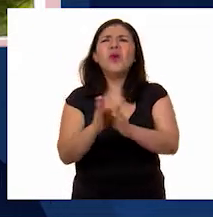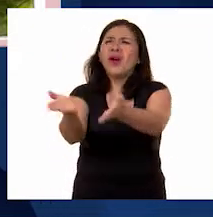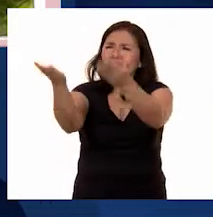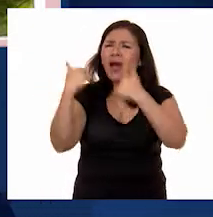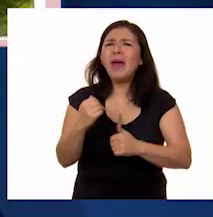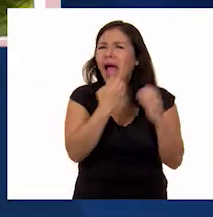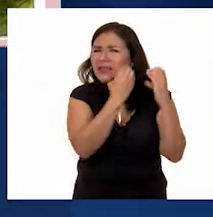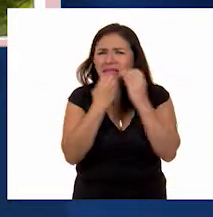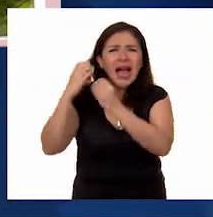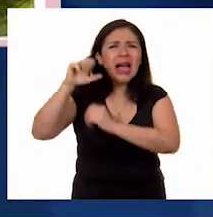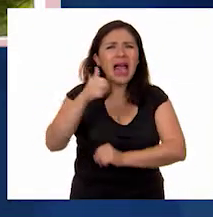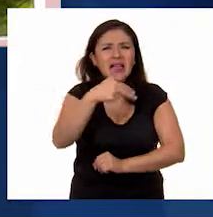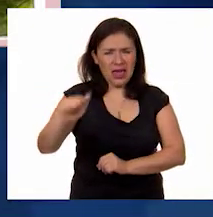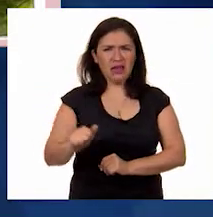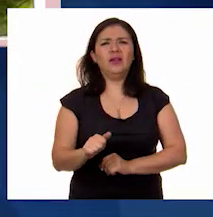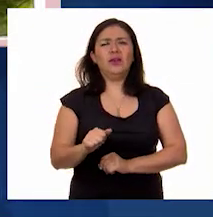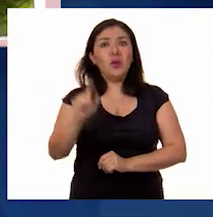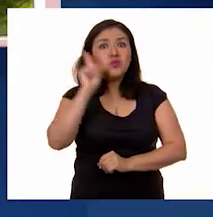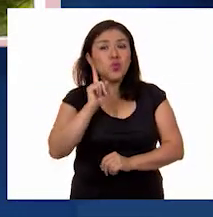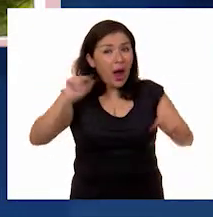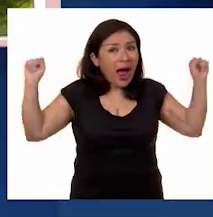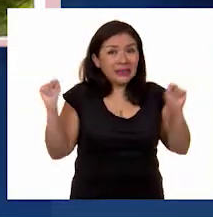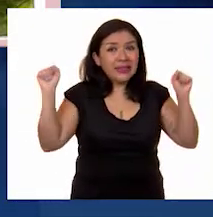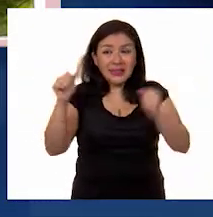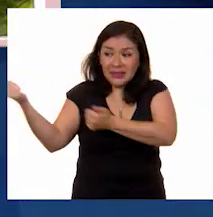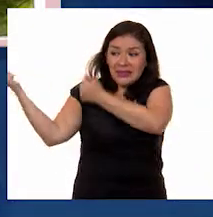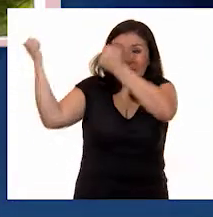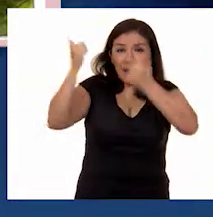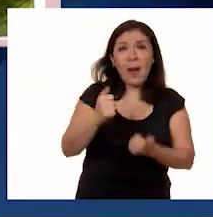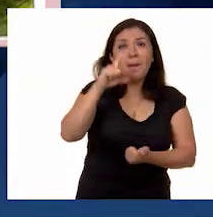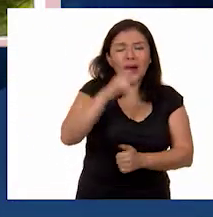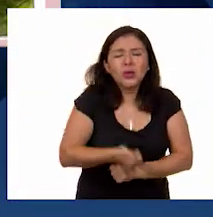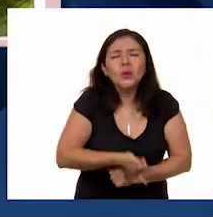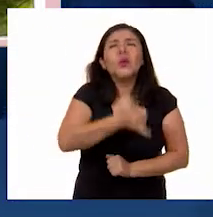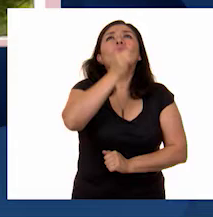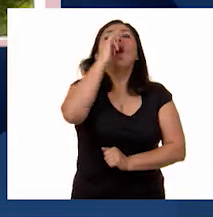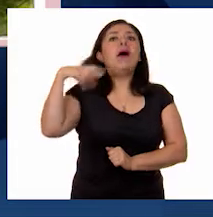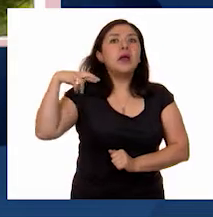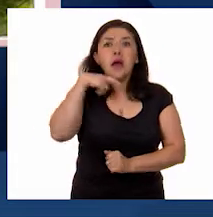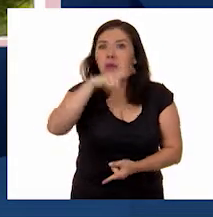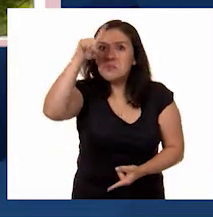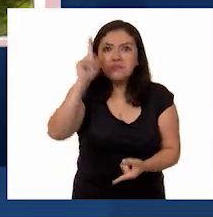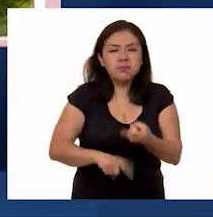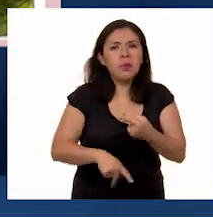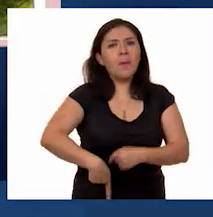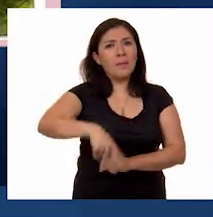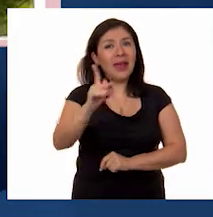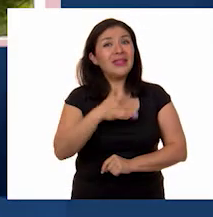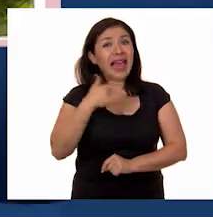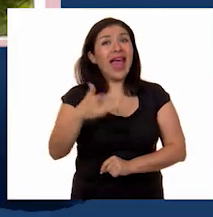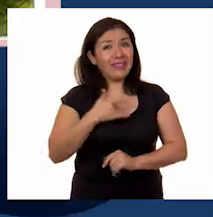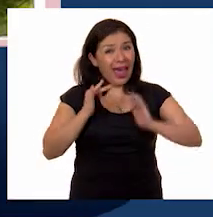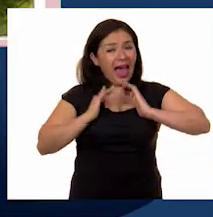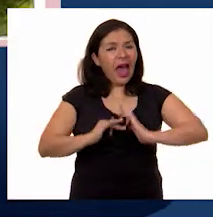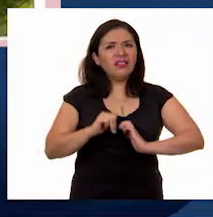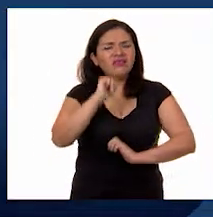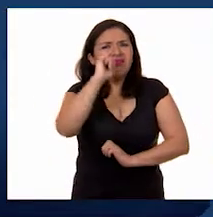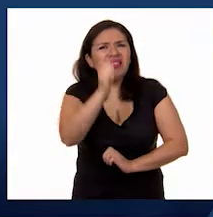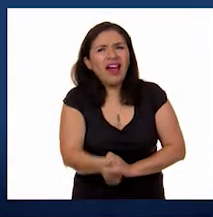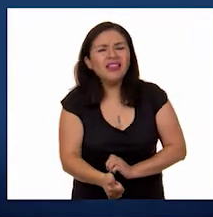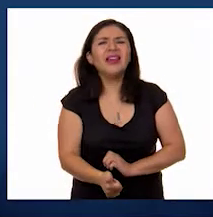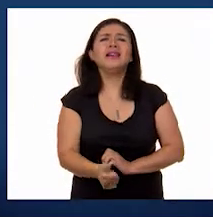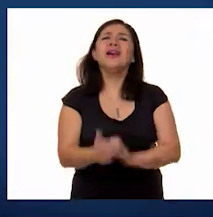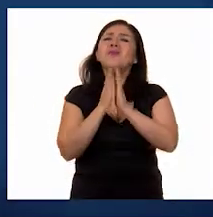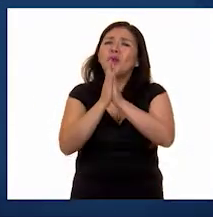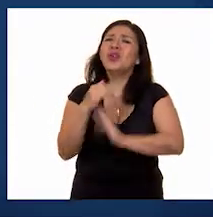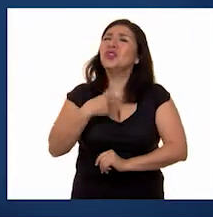caña!». Su mujer corrió con un vaso lleno que el hombre sorbió en 3 tragos, pero no había sentido gusto alguno. «Te